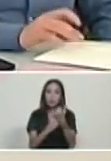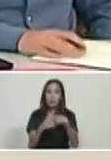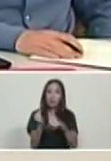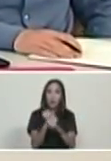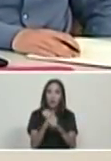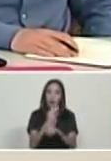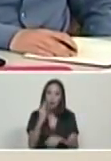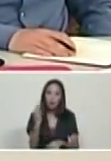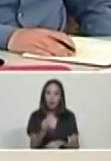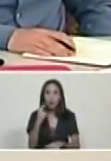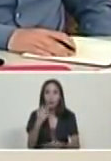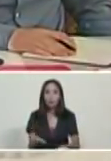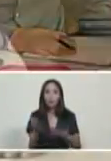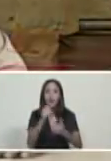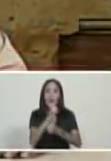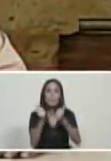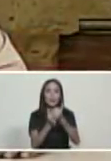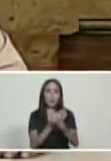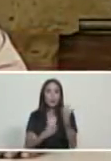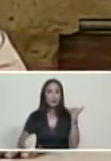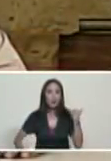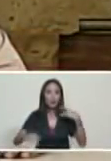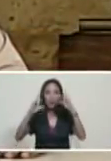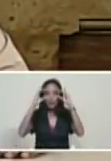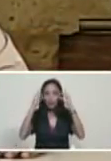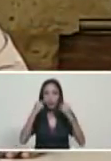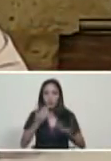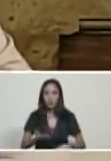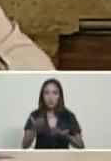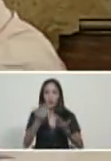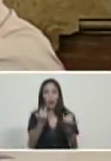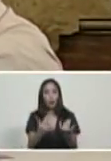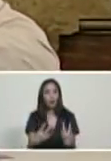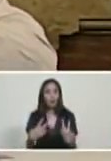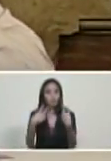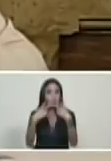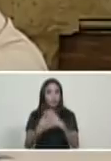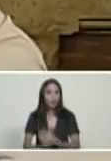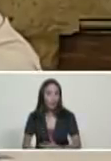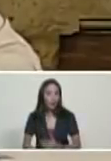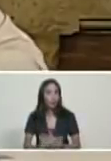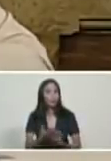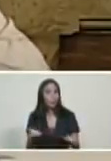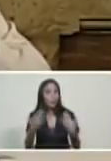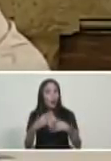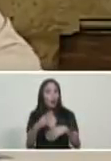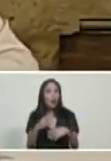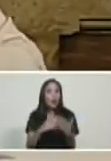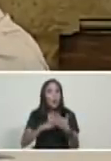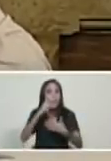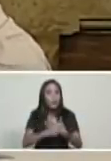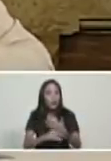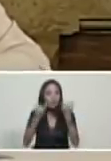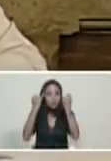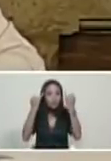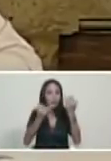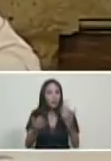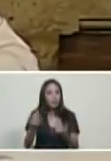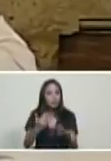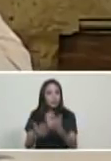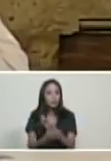Compañera vicepresidenta ejecutiva, Delcy Rodríguez, que nos está viendo, articular el plan productivo exportador a las